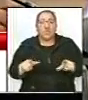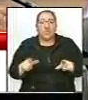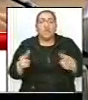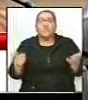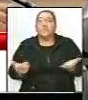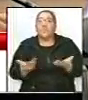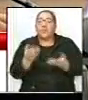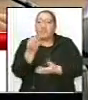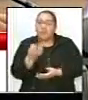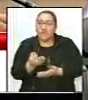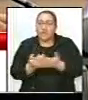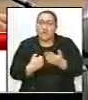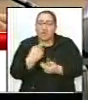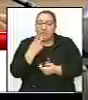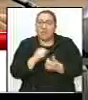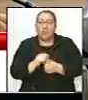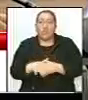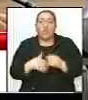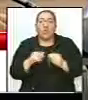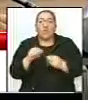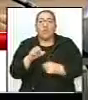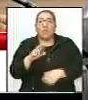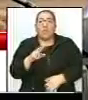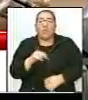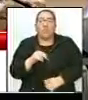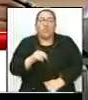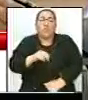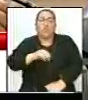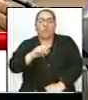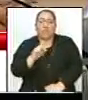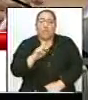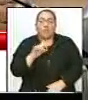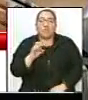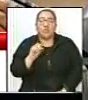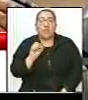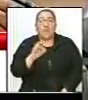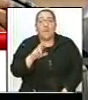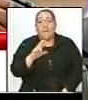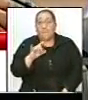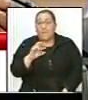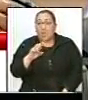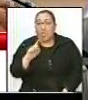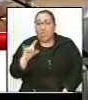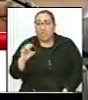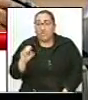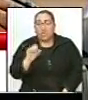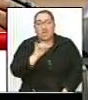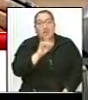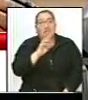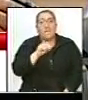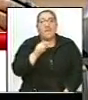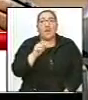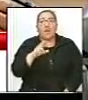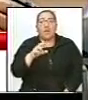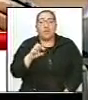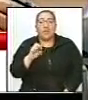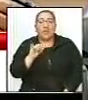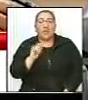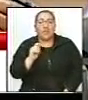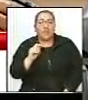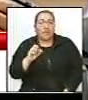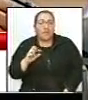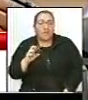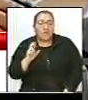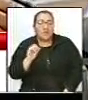donde realmente tiene que ver con el sector productivo. Por ejemplo, Produce, Fondepes, Imarpe, ITP, Sanipes